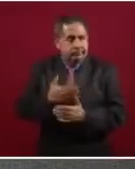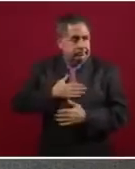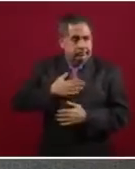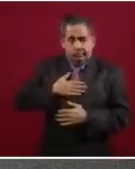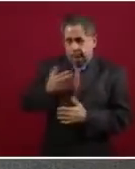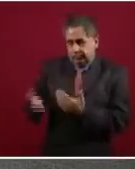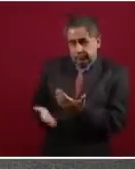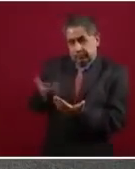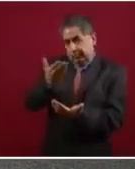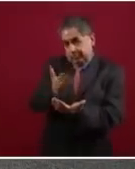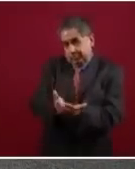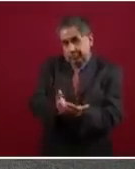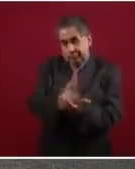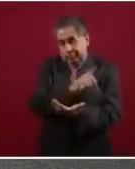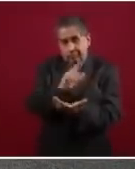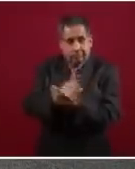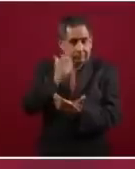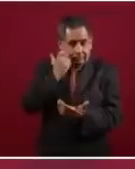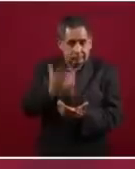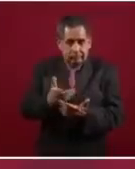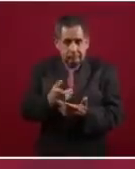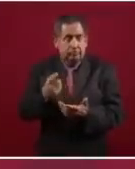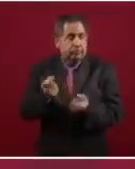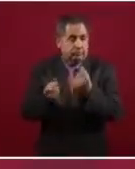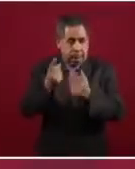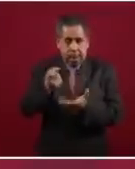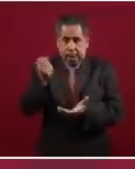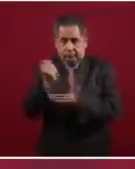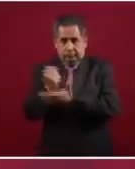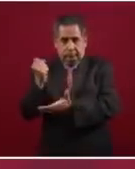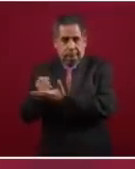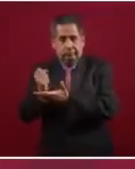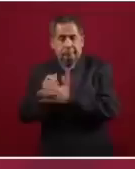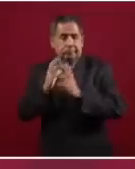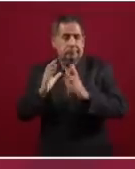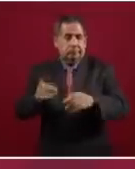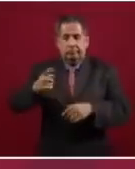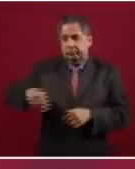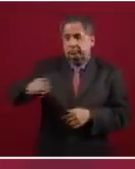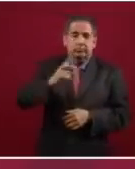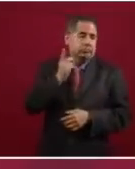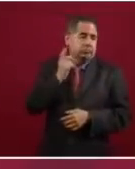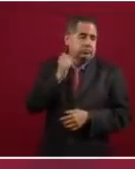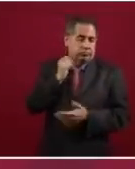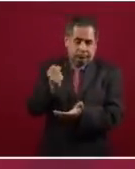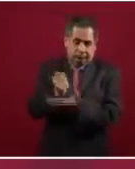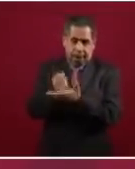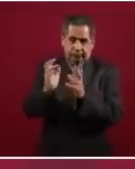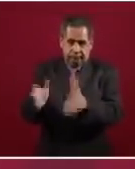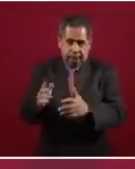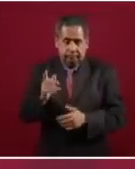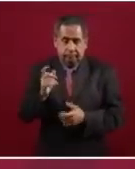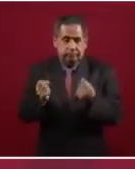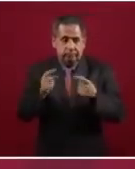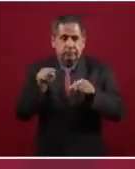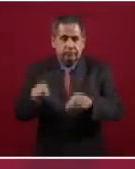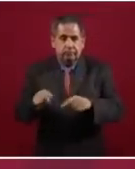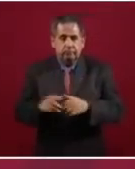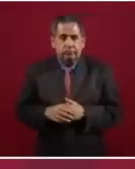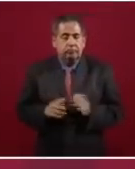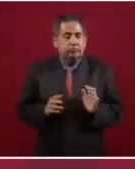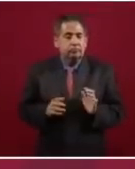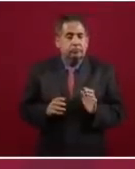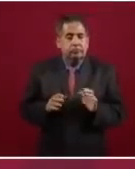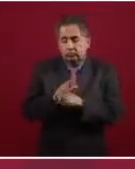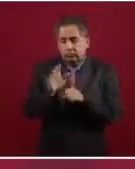nuestras que han sido aprobadas en el Poder Legislativo, en qué han consistido